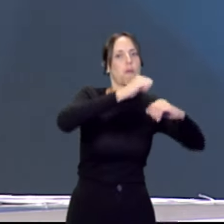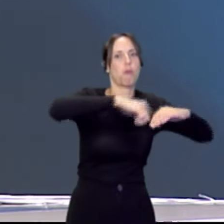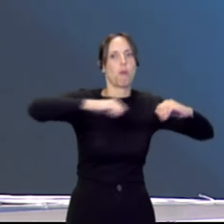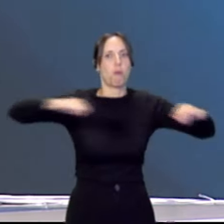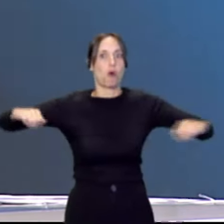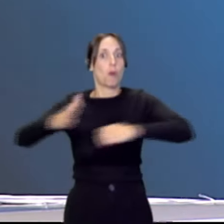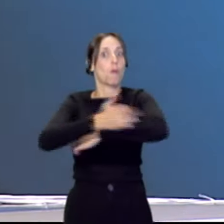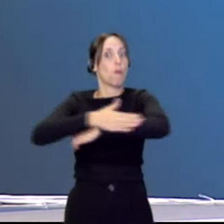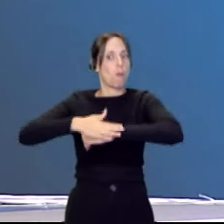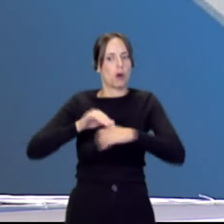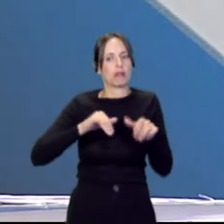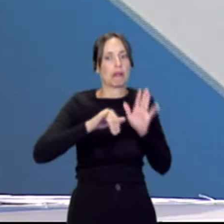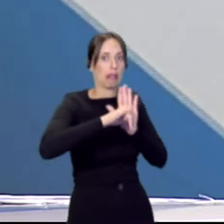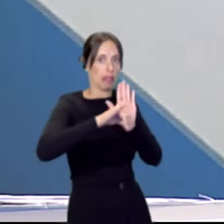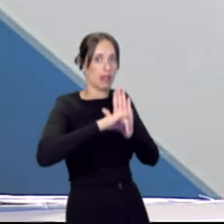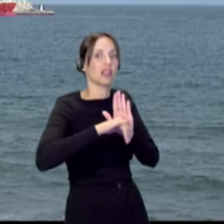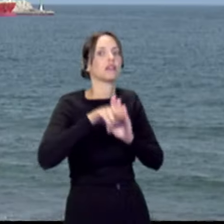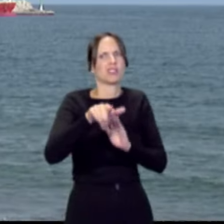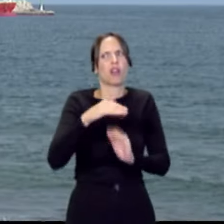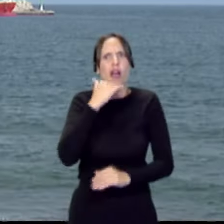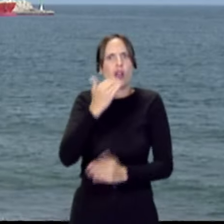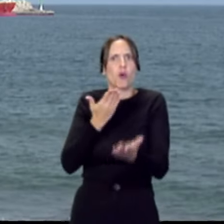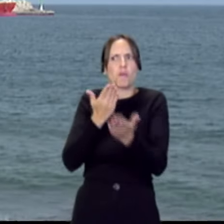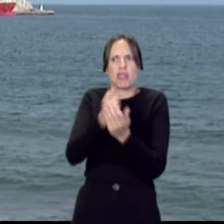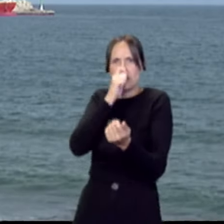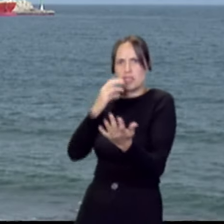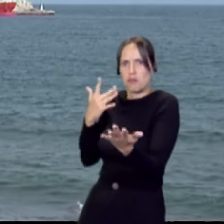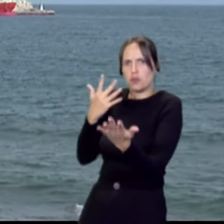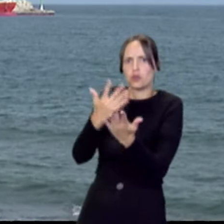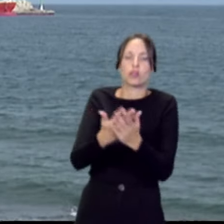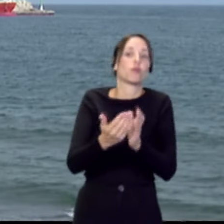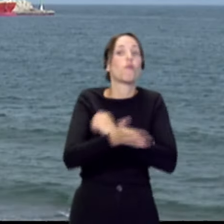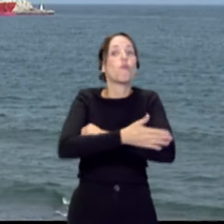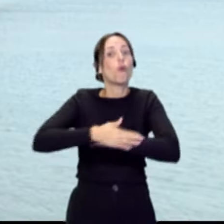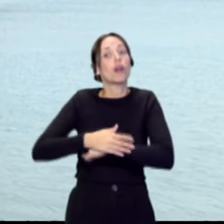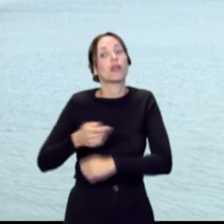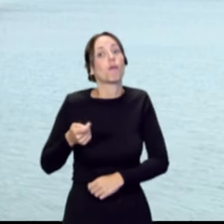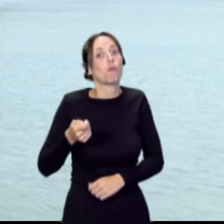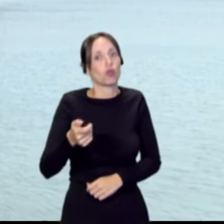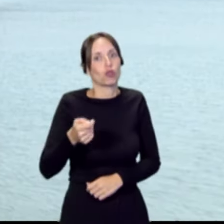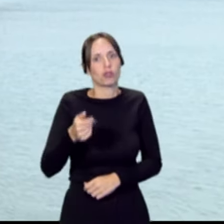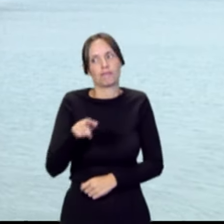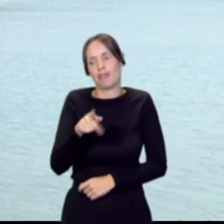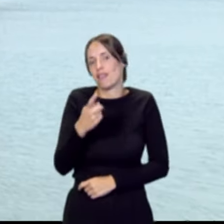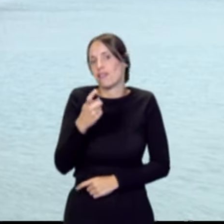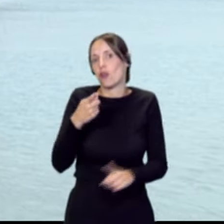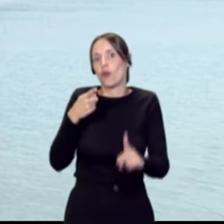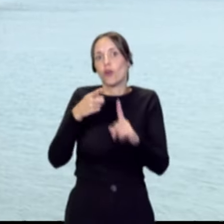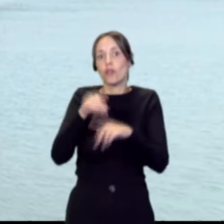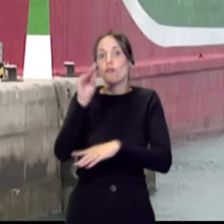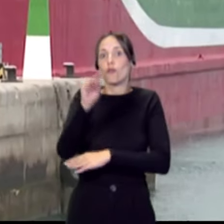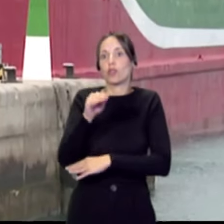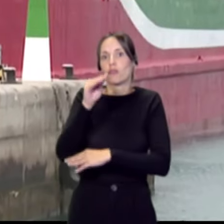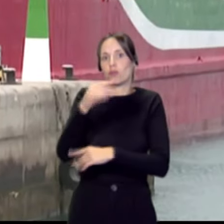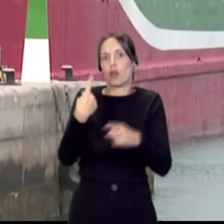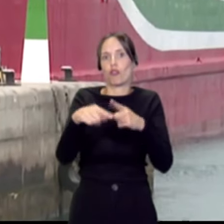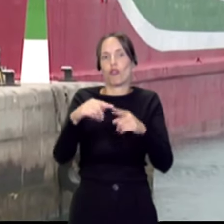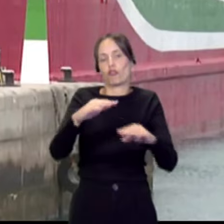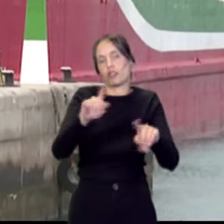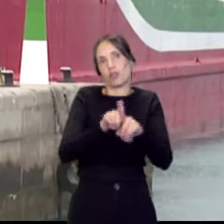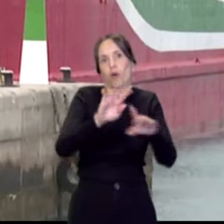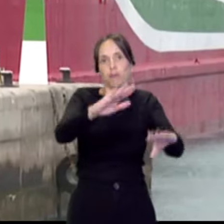hace bastantes años. El muelle de Puerto del Rosario es esencial para el abastecimiento de Fuerteventura. Es la puerta